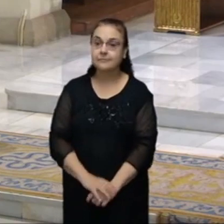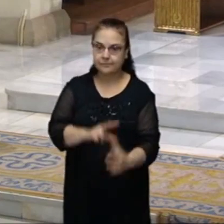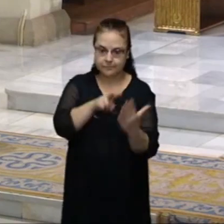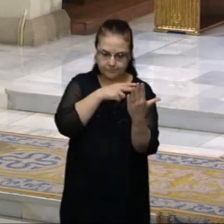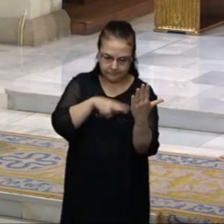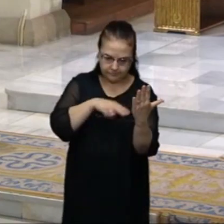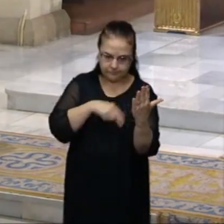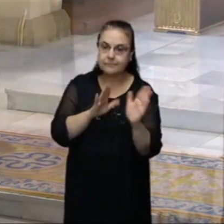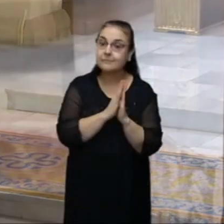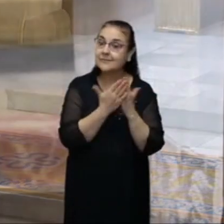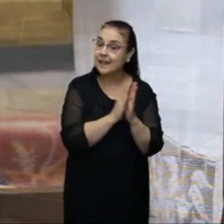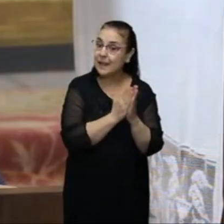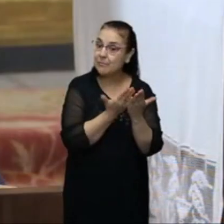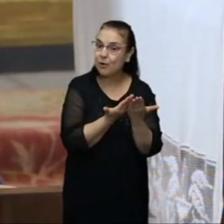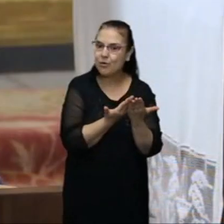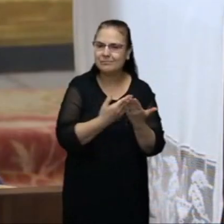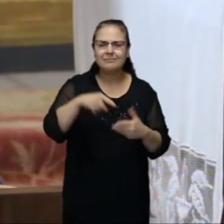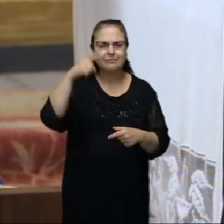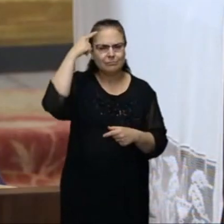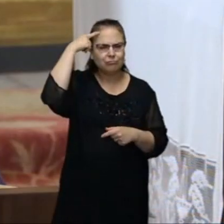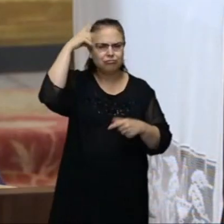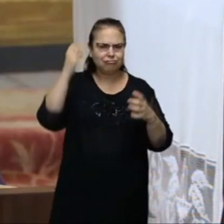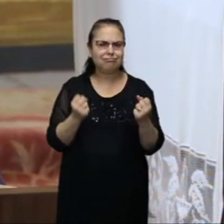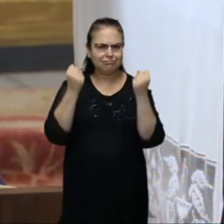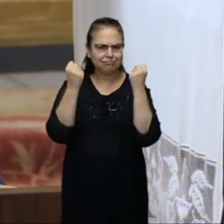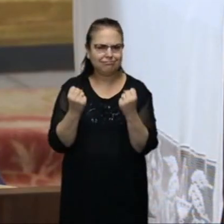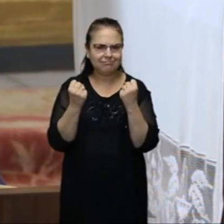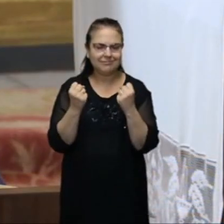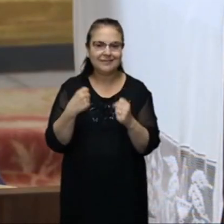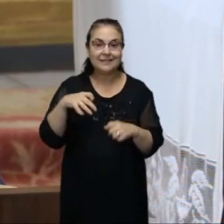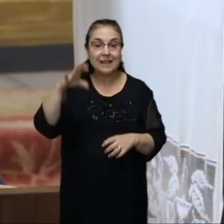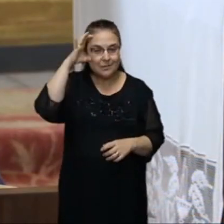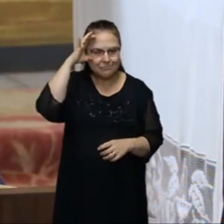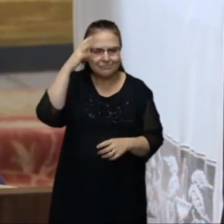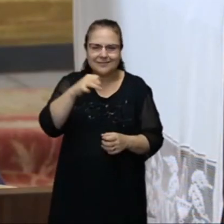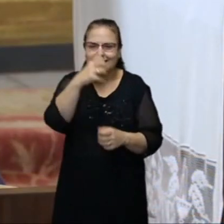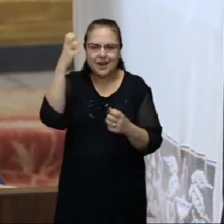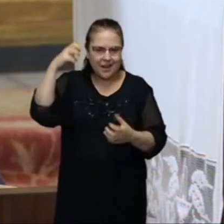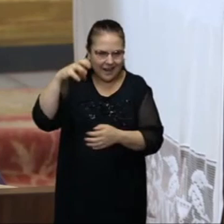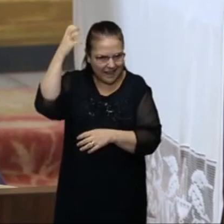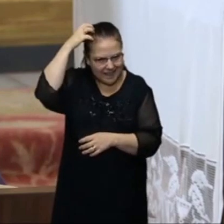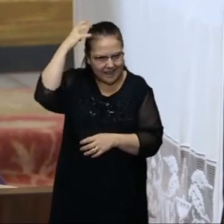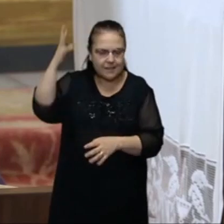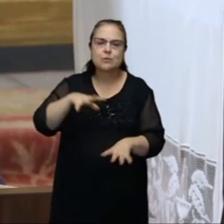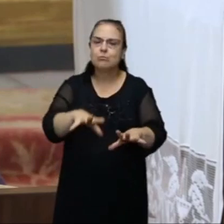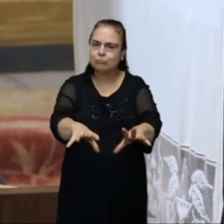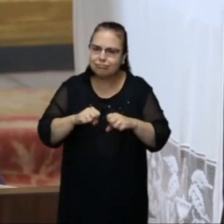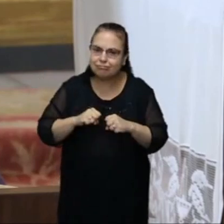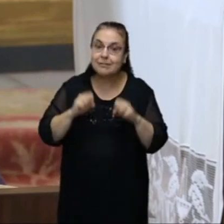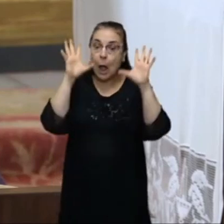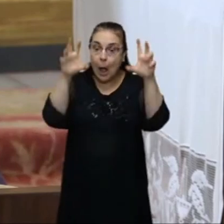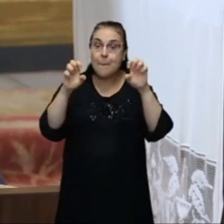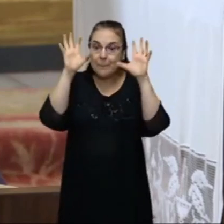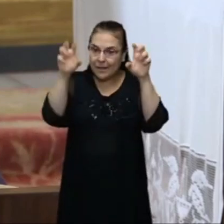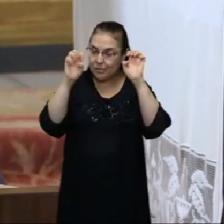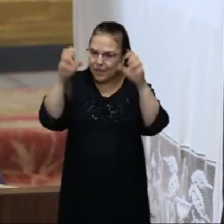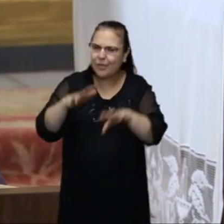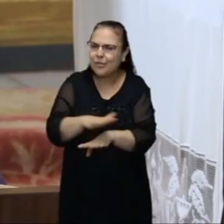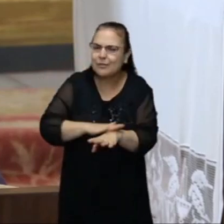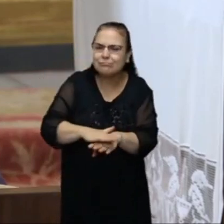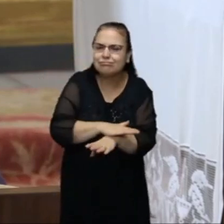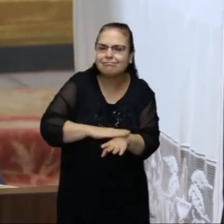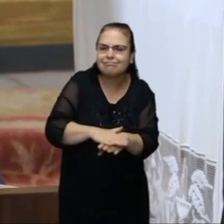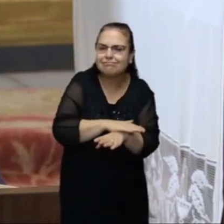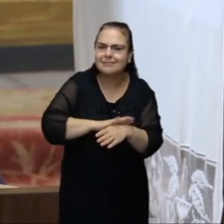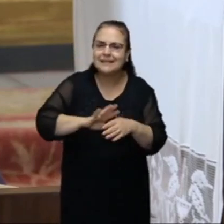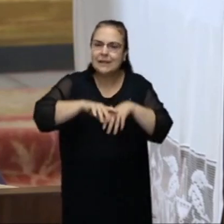Lectura del libro de la sabiduría. Escuchad, reyes, y entended. Aprended, gobernantes de los confines